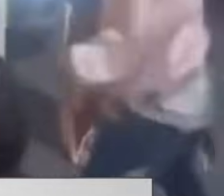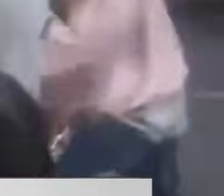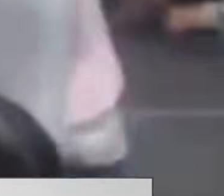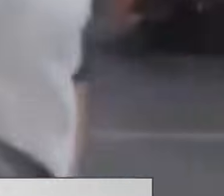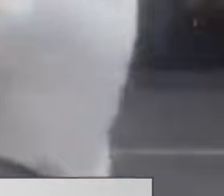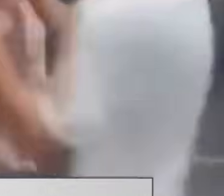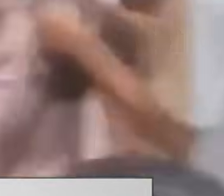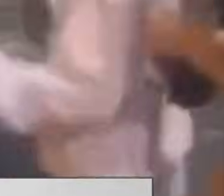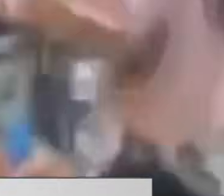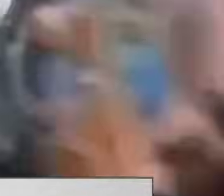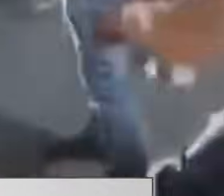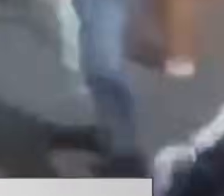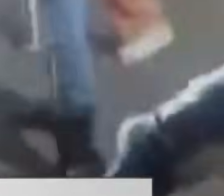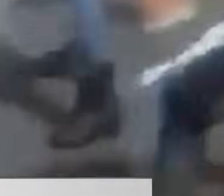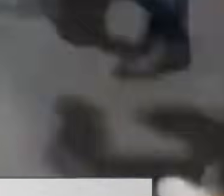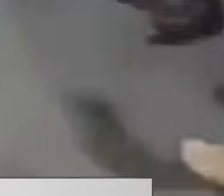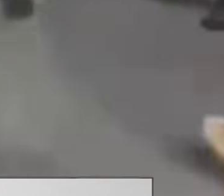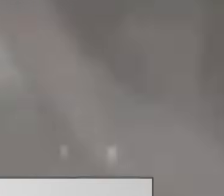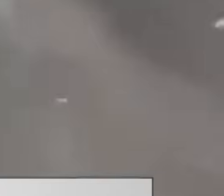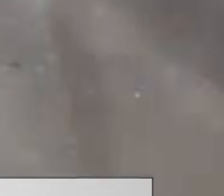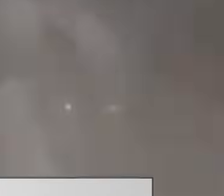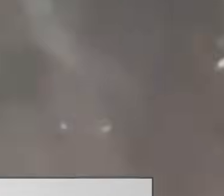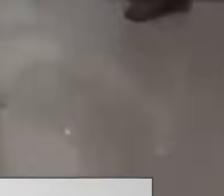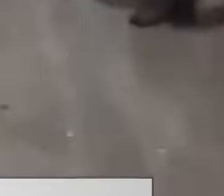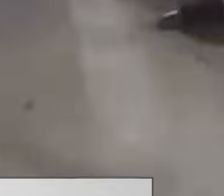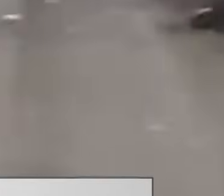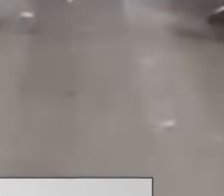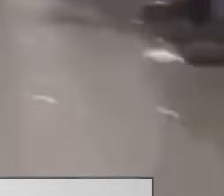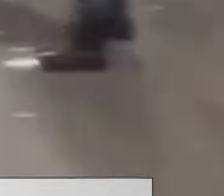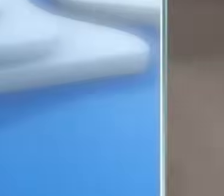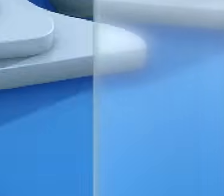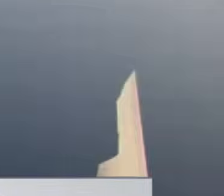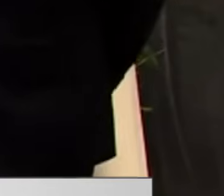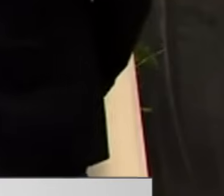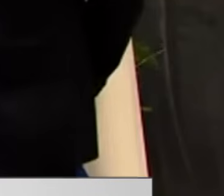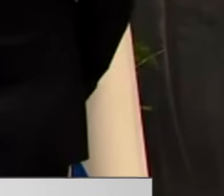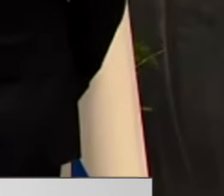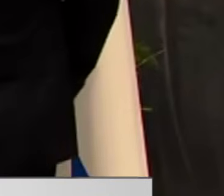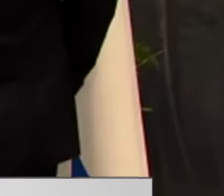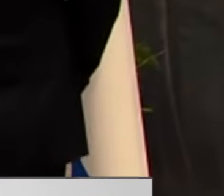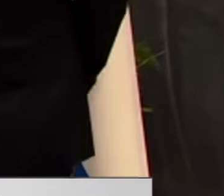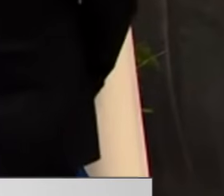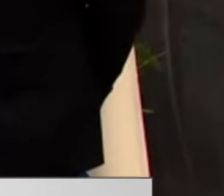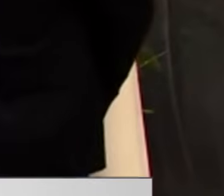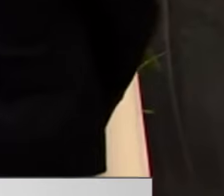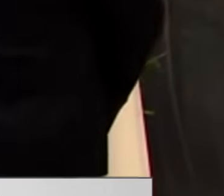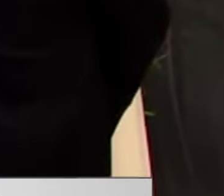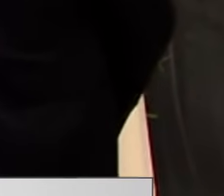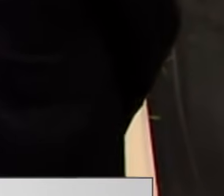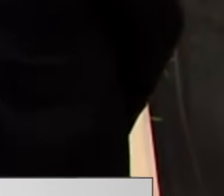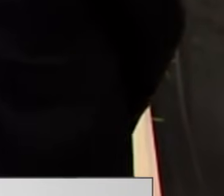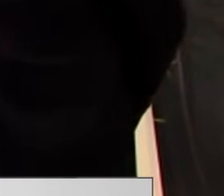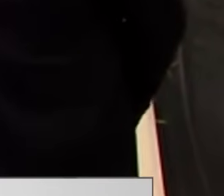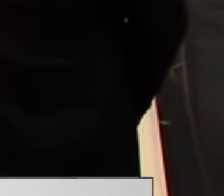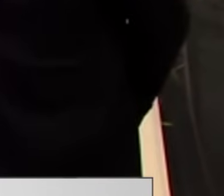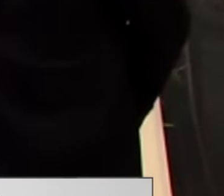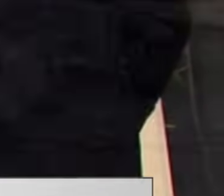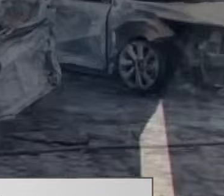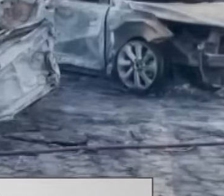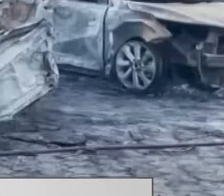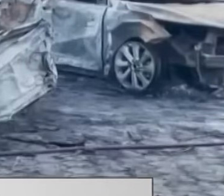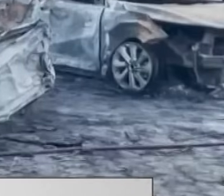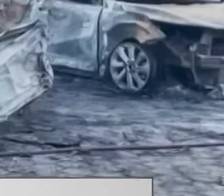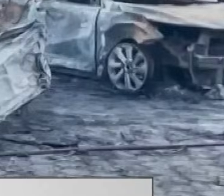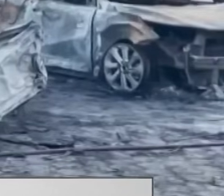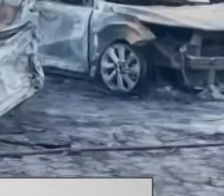los puños se enfrentan miembros de campañas políticas en Medellín. Presidente Biden ratifica su apoyo a Israel